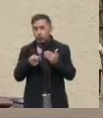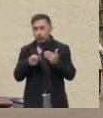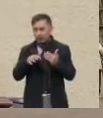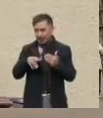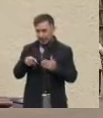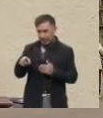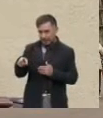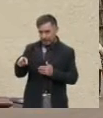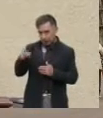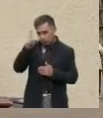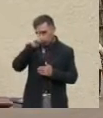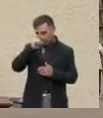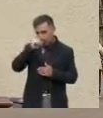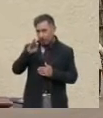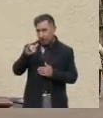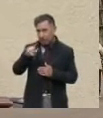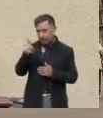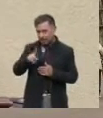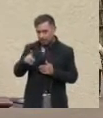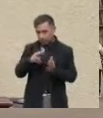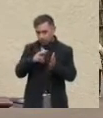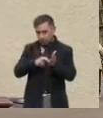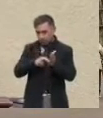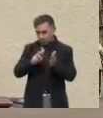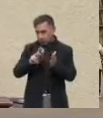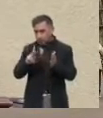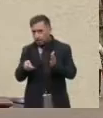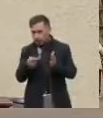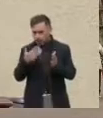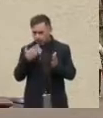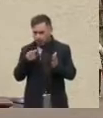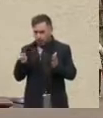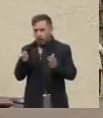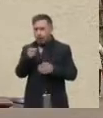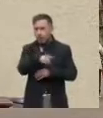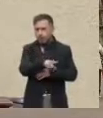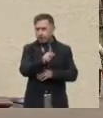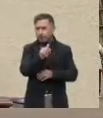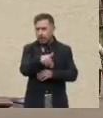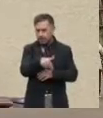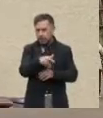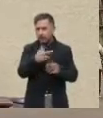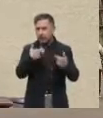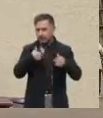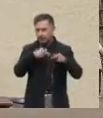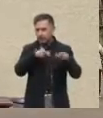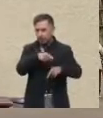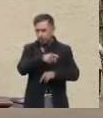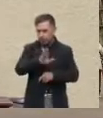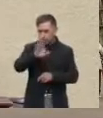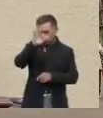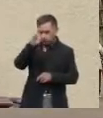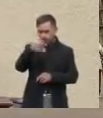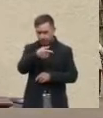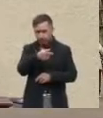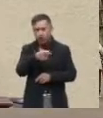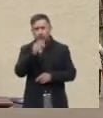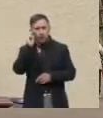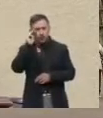que plantea el consejero Faz. Hay una, sin embargo, una moción del señor representante del PAN. Adelante, maestro Sondón.